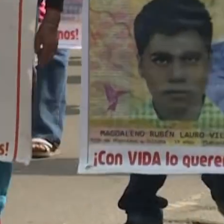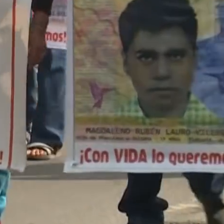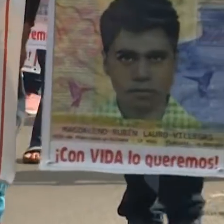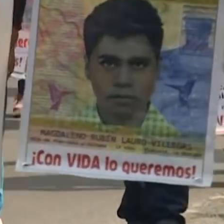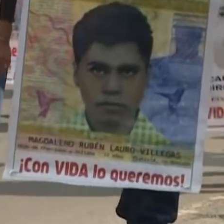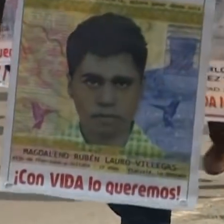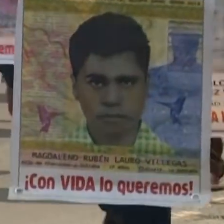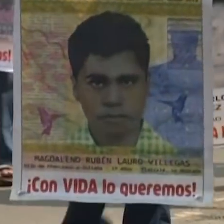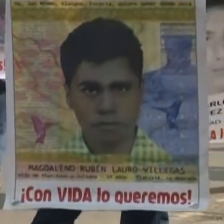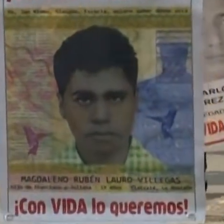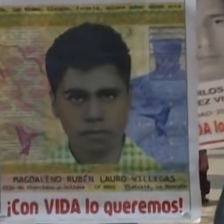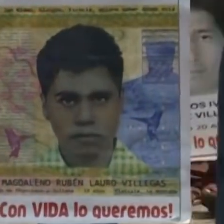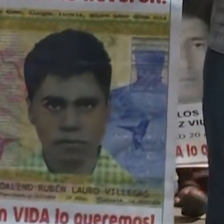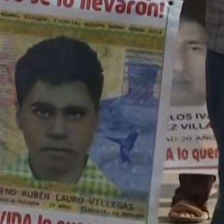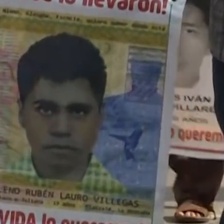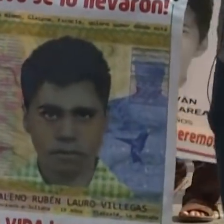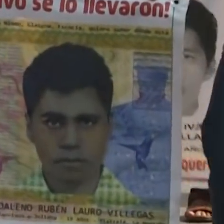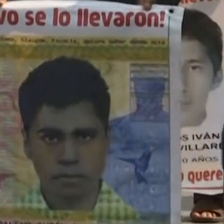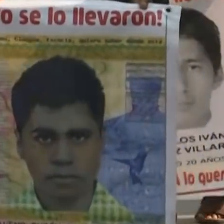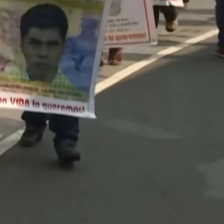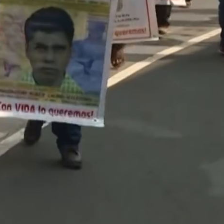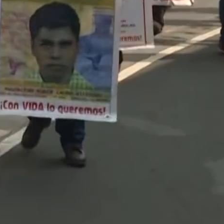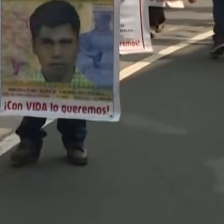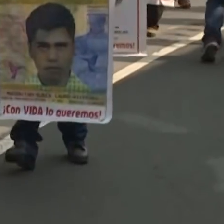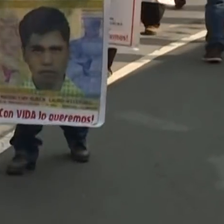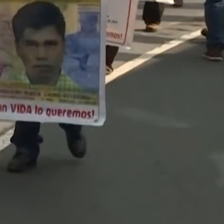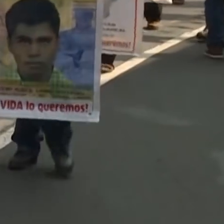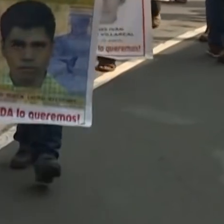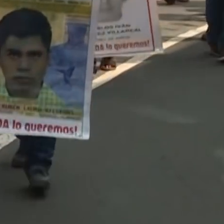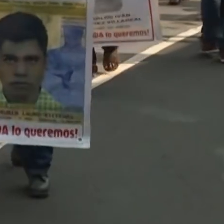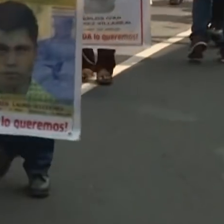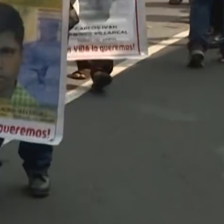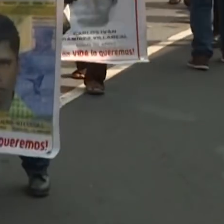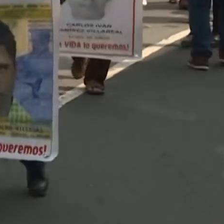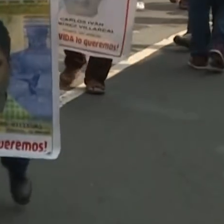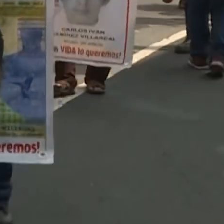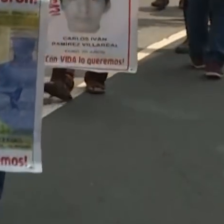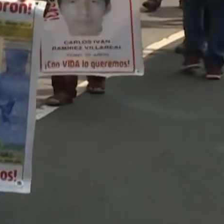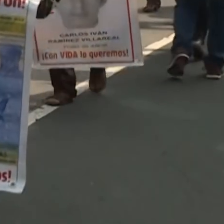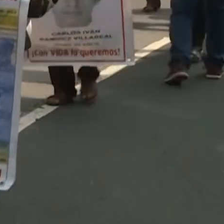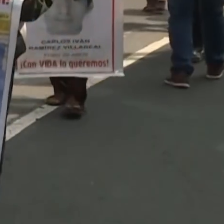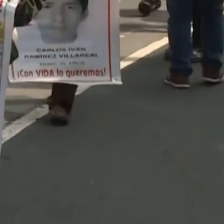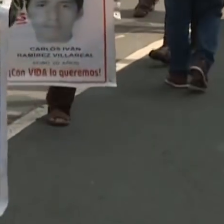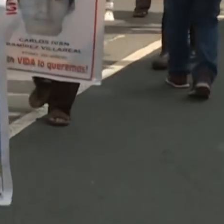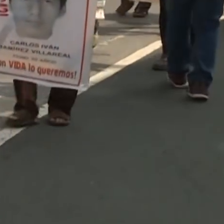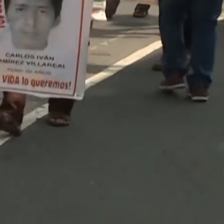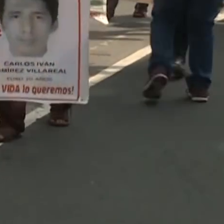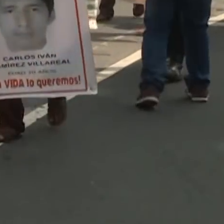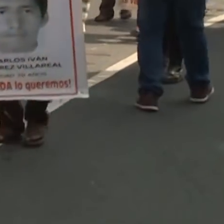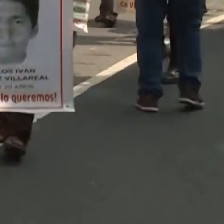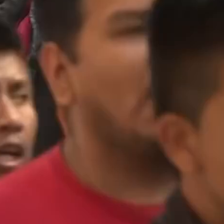siempre se negó a que los militares fueran interrogados o llamados por la justicia y además defendió lo que denominó la verdad histórica